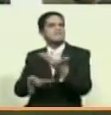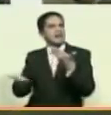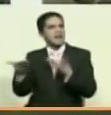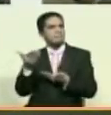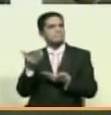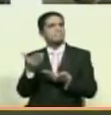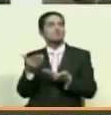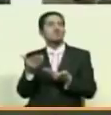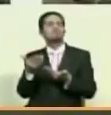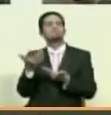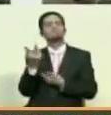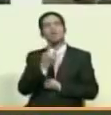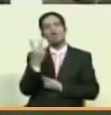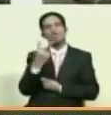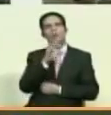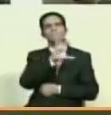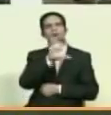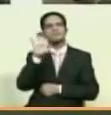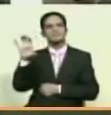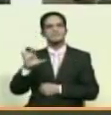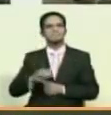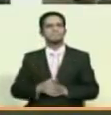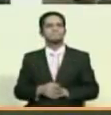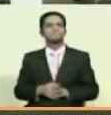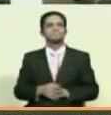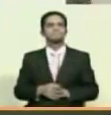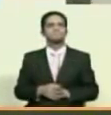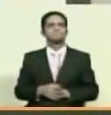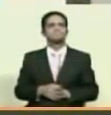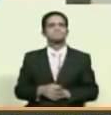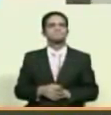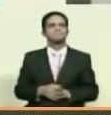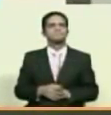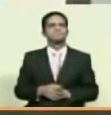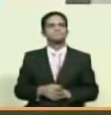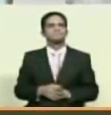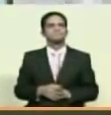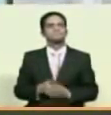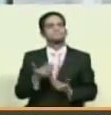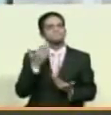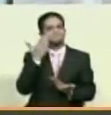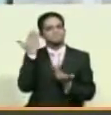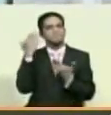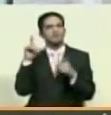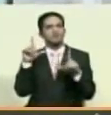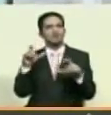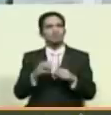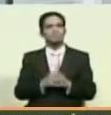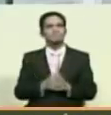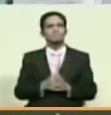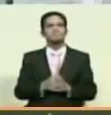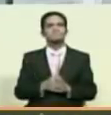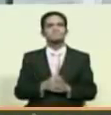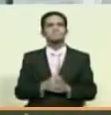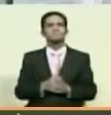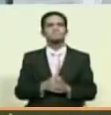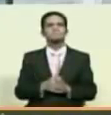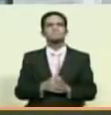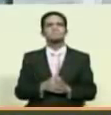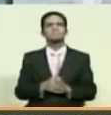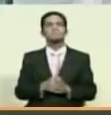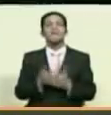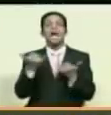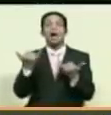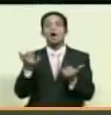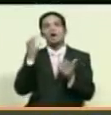coordinación entre Venezuela y su oficina. Así es, vemos allí por supuesto parte de la fotografía. Bien, ahora vamos de inmediato a